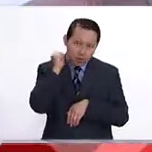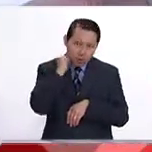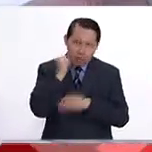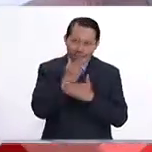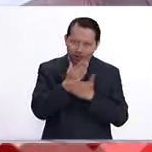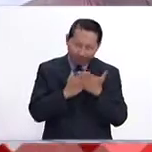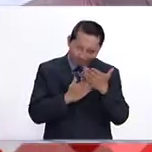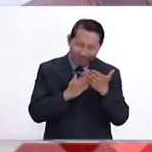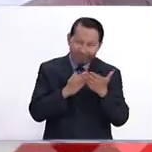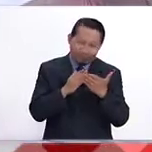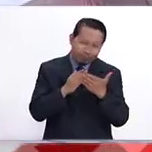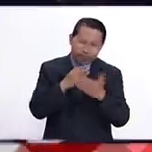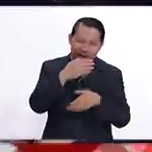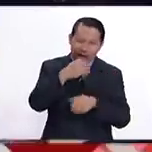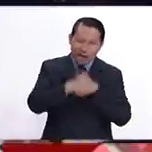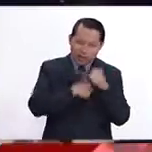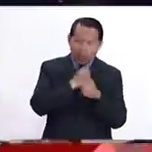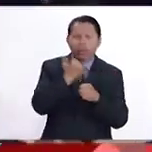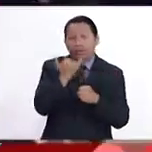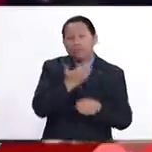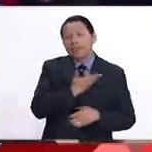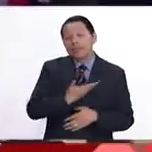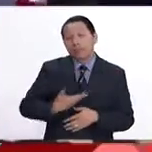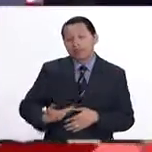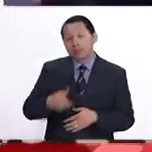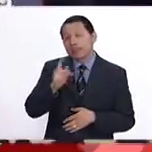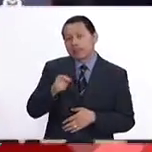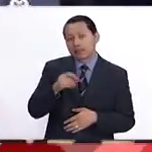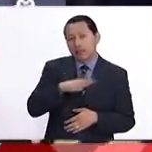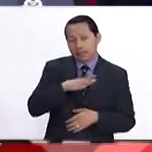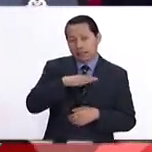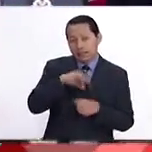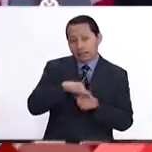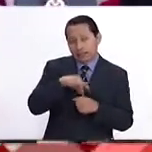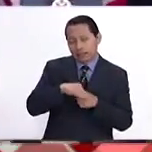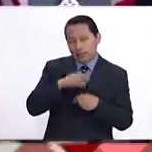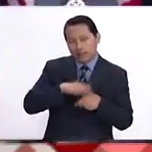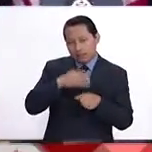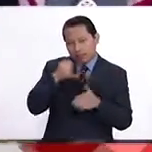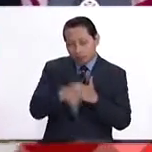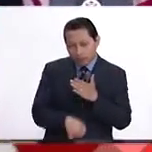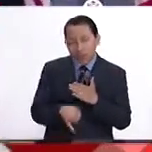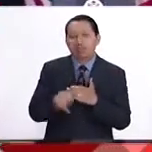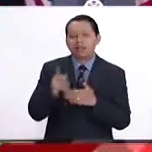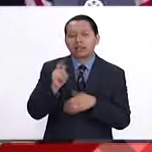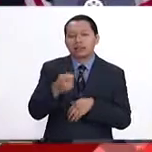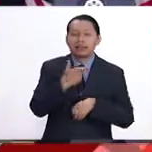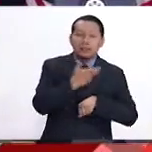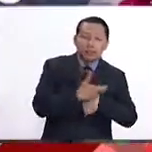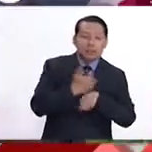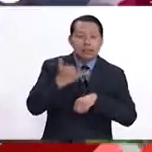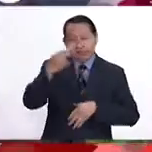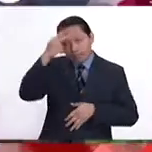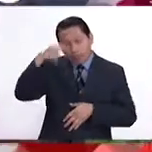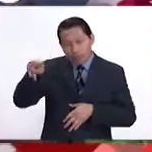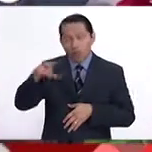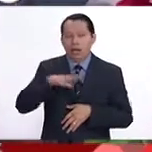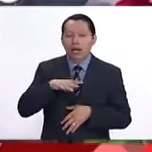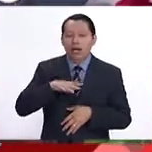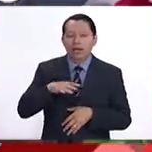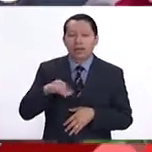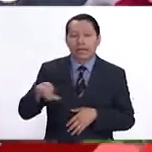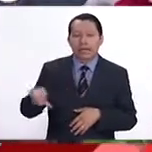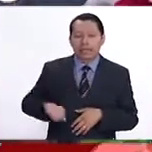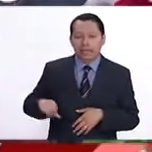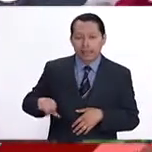incluso presidentes, ¿no? Las elecciones nuestras son aún todavía más profundas. Entonces, tanto Estados Unidos como México tienen un gran interés en